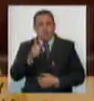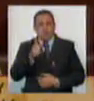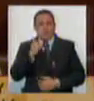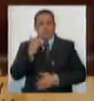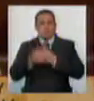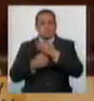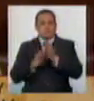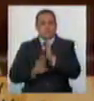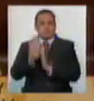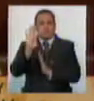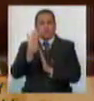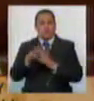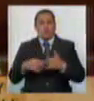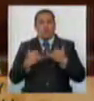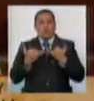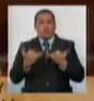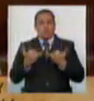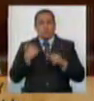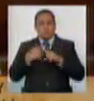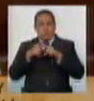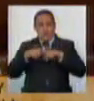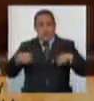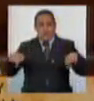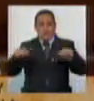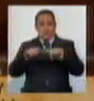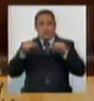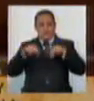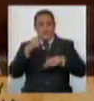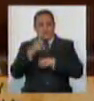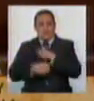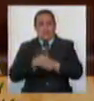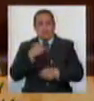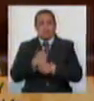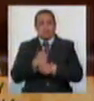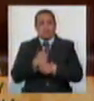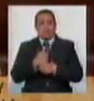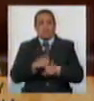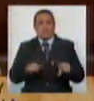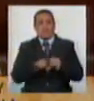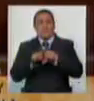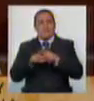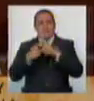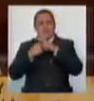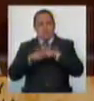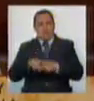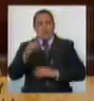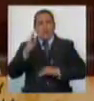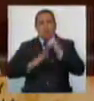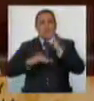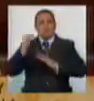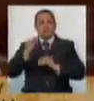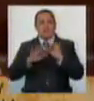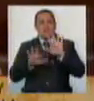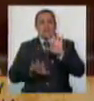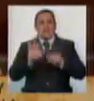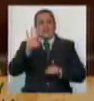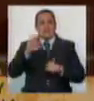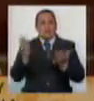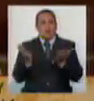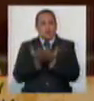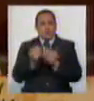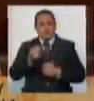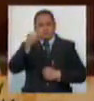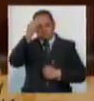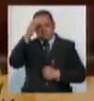superando. Hoy día para ellos y en este año ya empezaron a construirse 13 colegios de alto